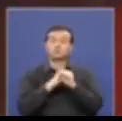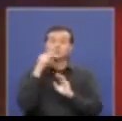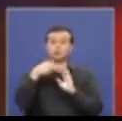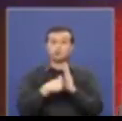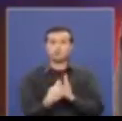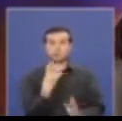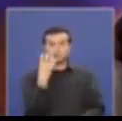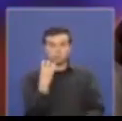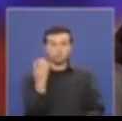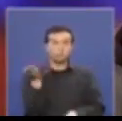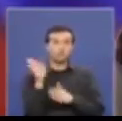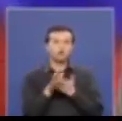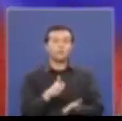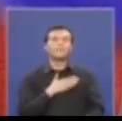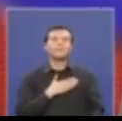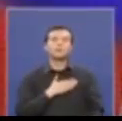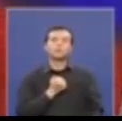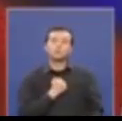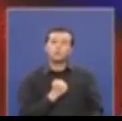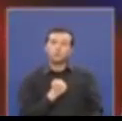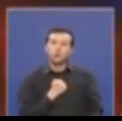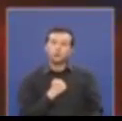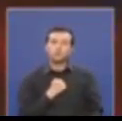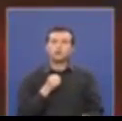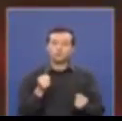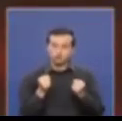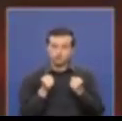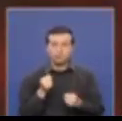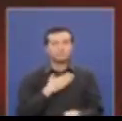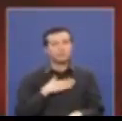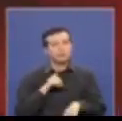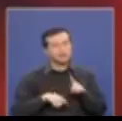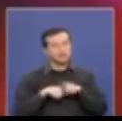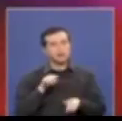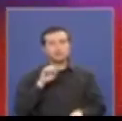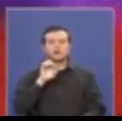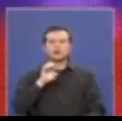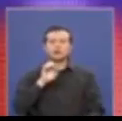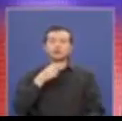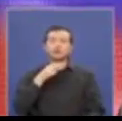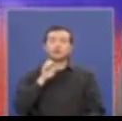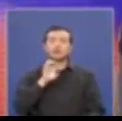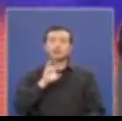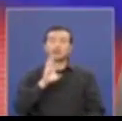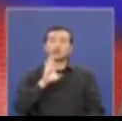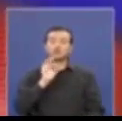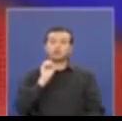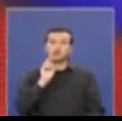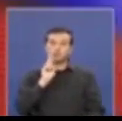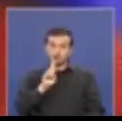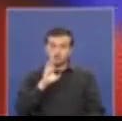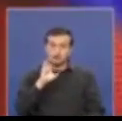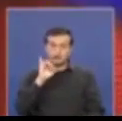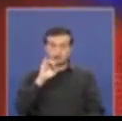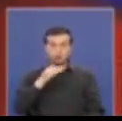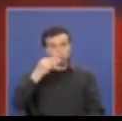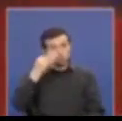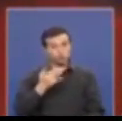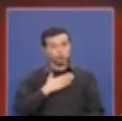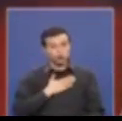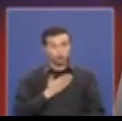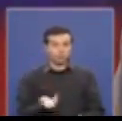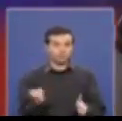2014. Murió mi piloto presidencial y querido amigo, Héctor Caicedo. Yo no viajaba ese momento